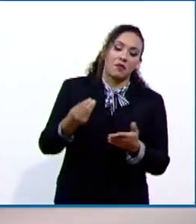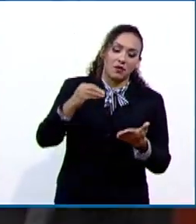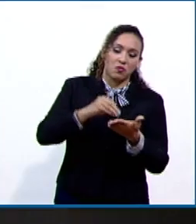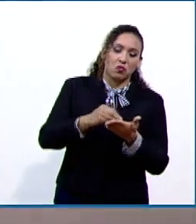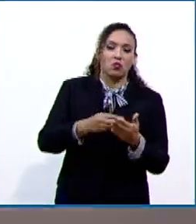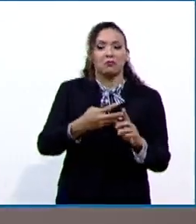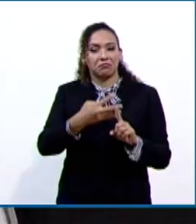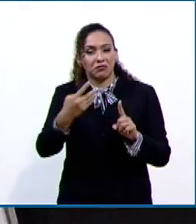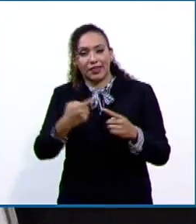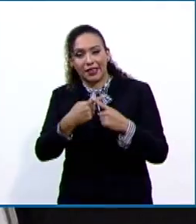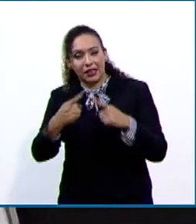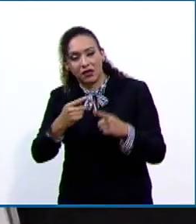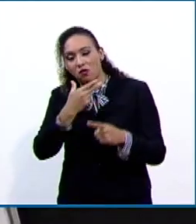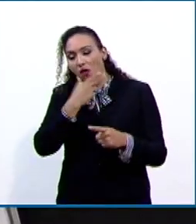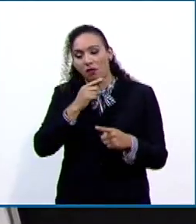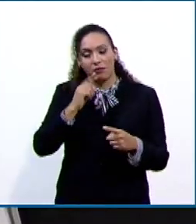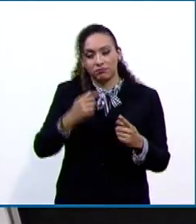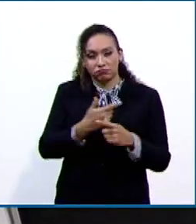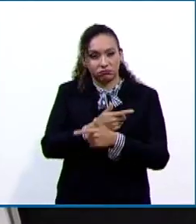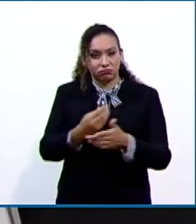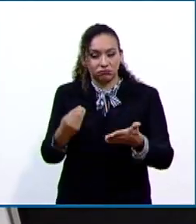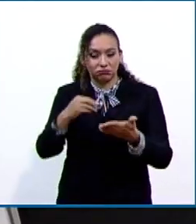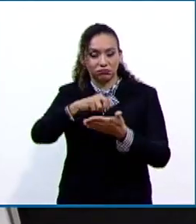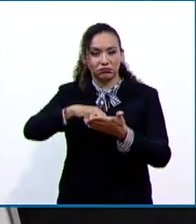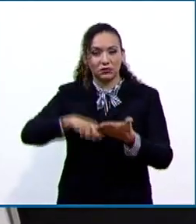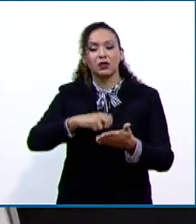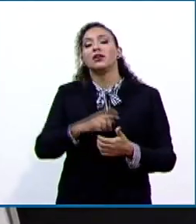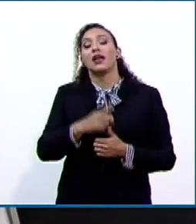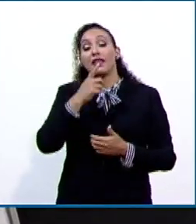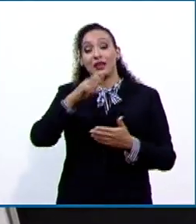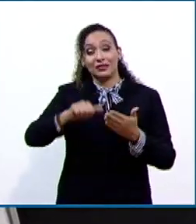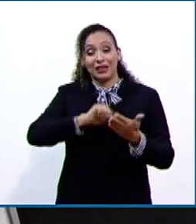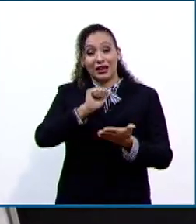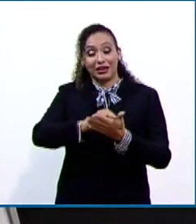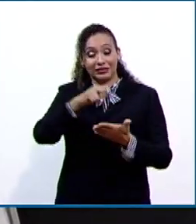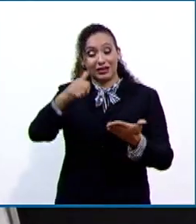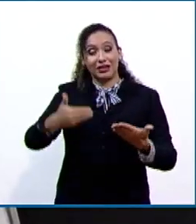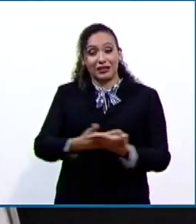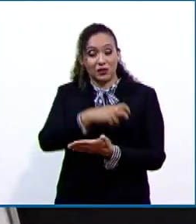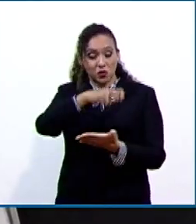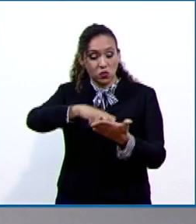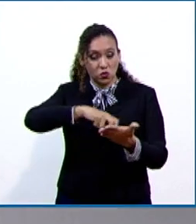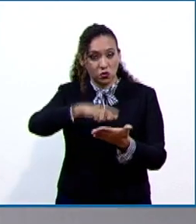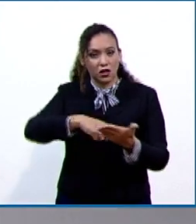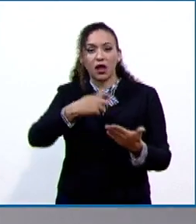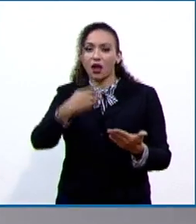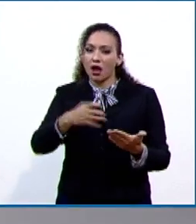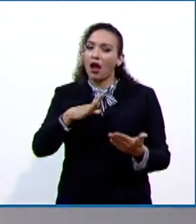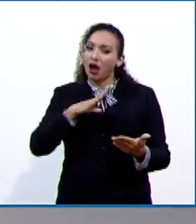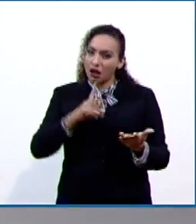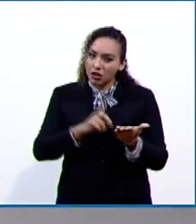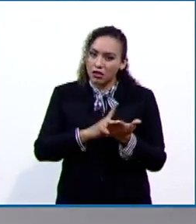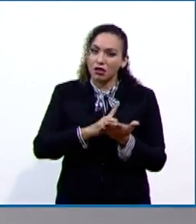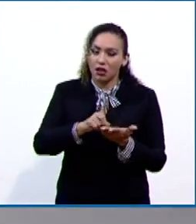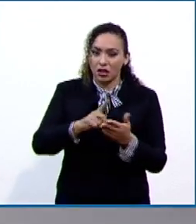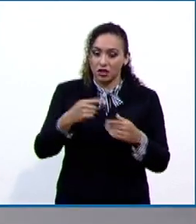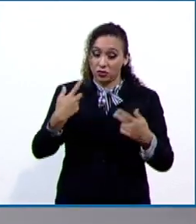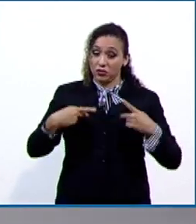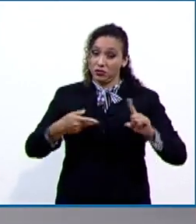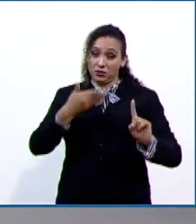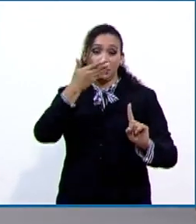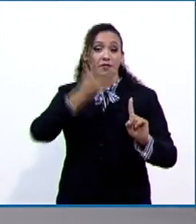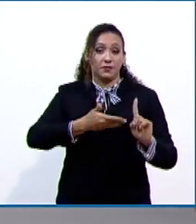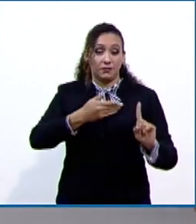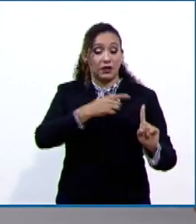y accesibles. Además, precisó que la modificación al acta de nacimiento no extingue los derechos y obligaciones de las